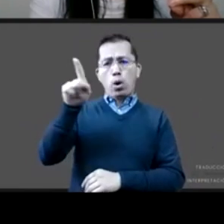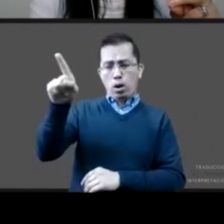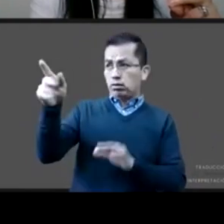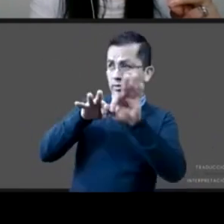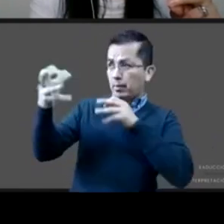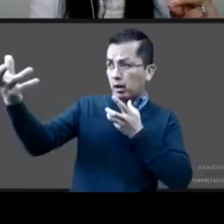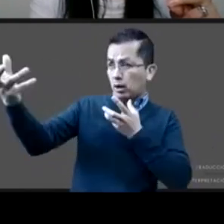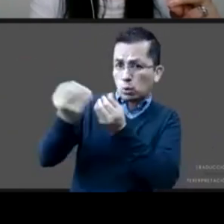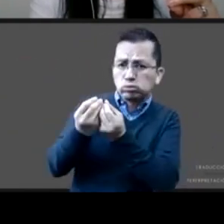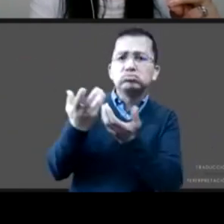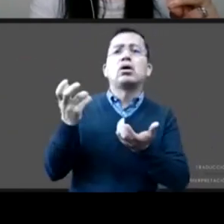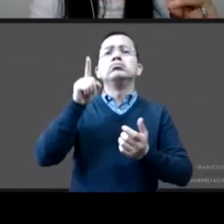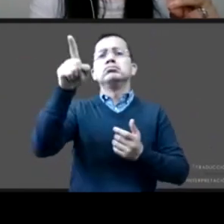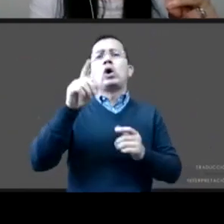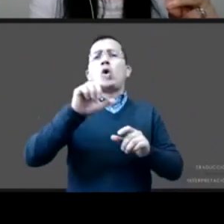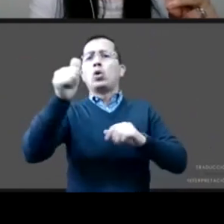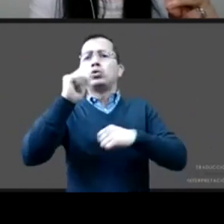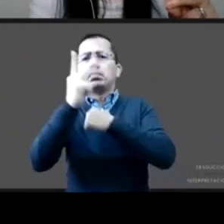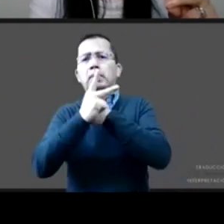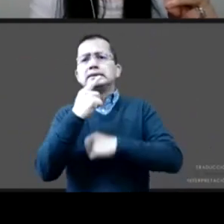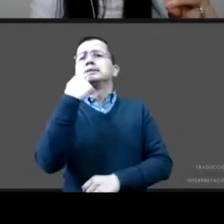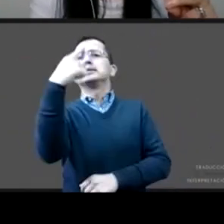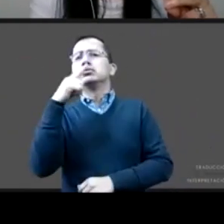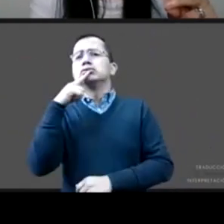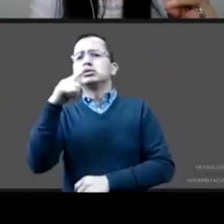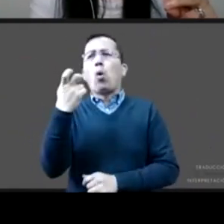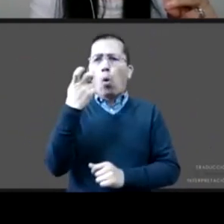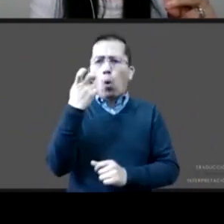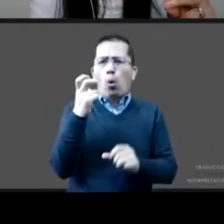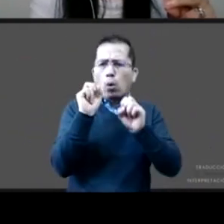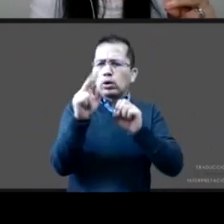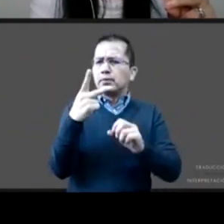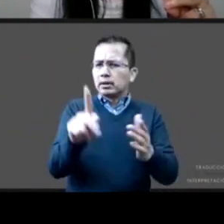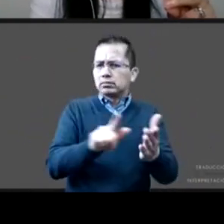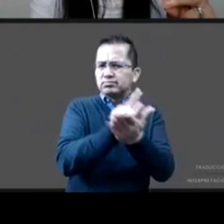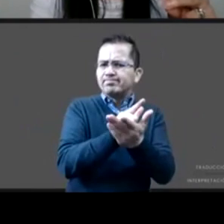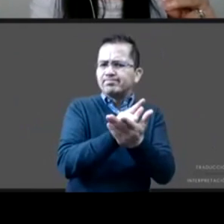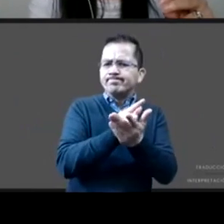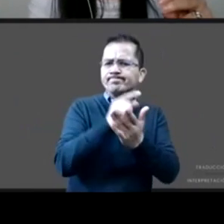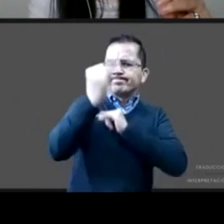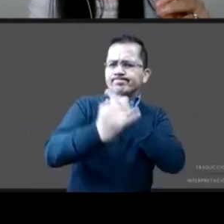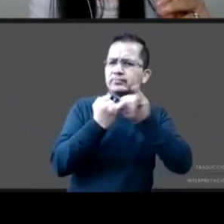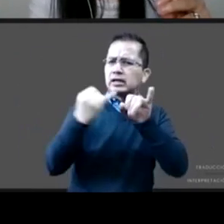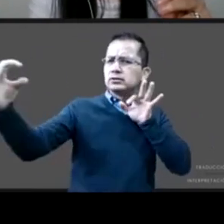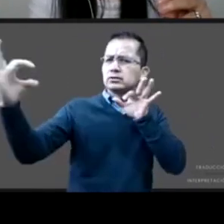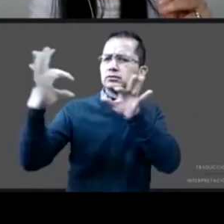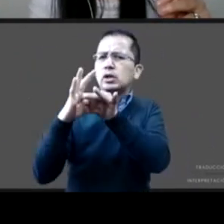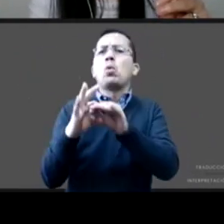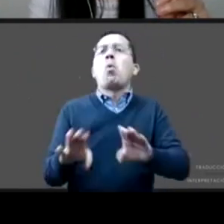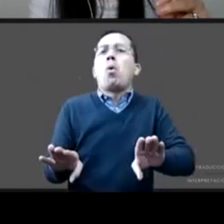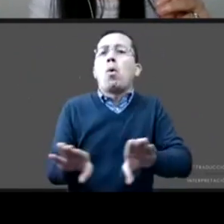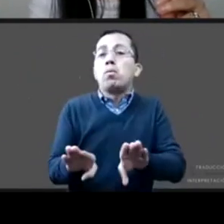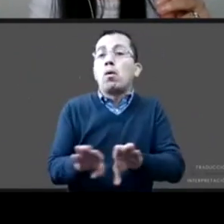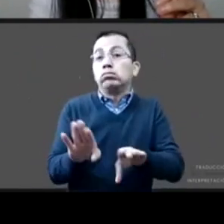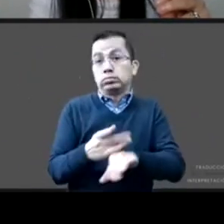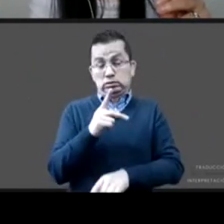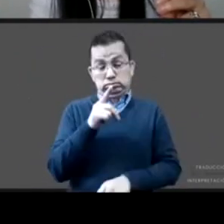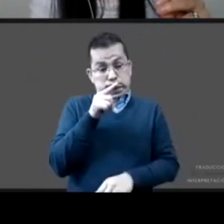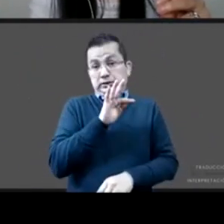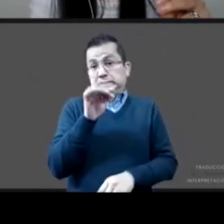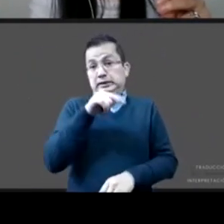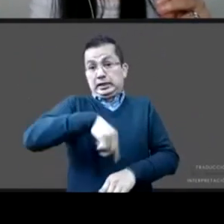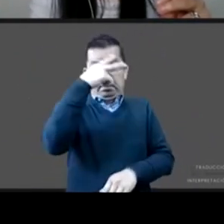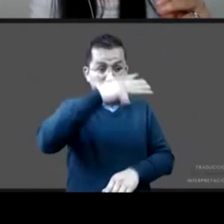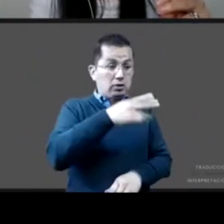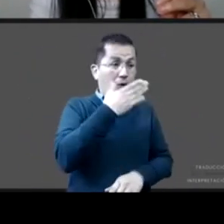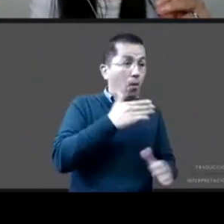que hay legislativos en México pueden ser literalmente la oportunidad para hacer un paraíso de impunidad para estos crímenes. Y